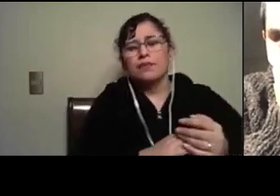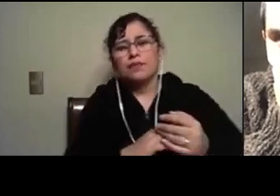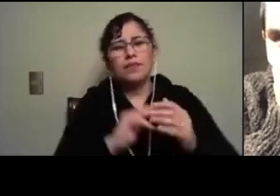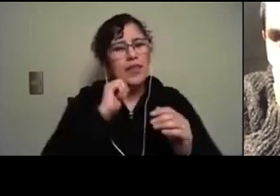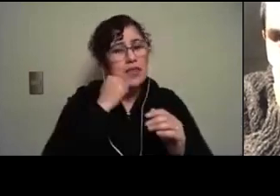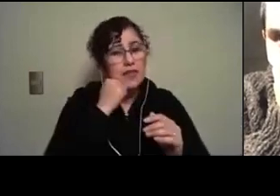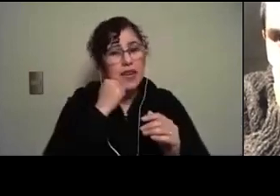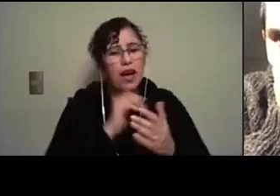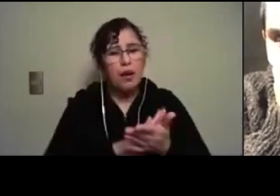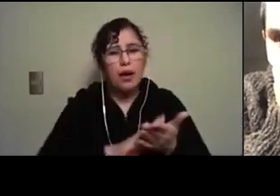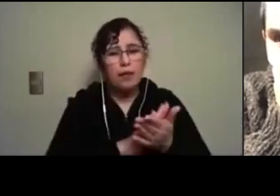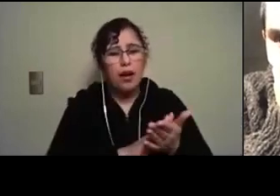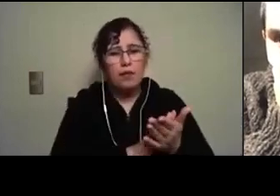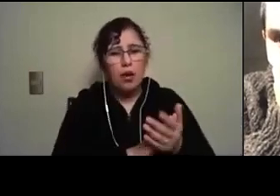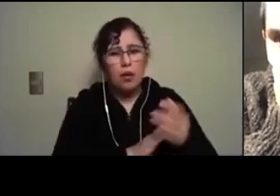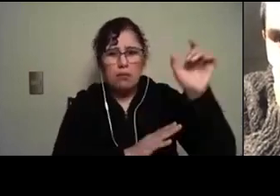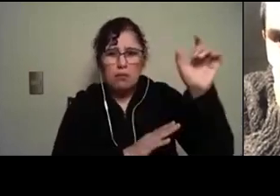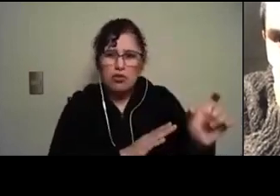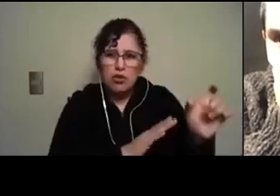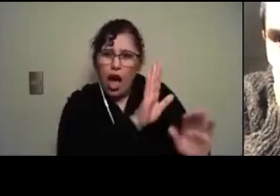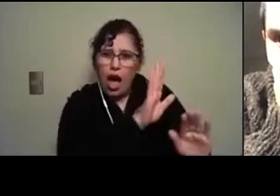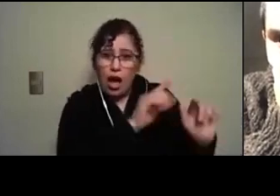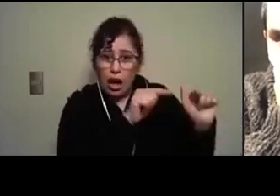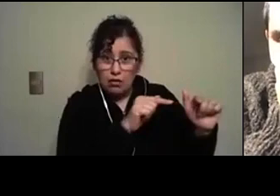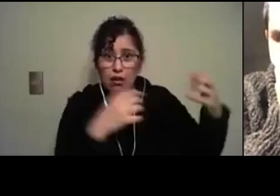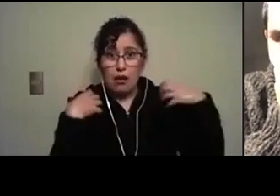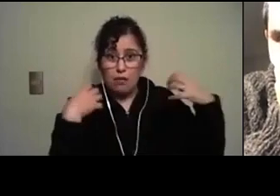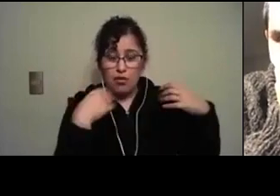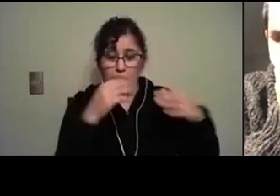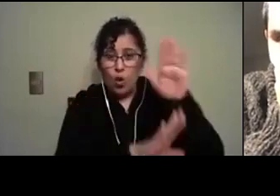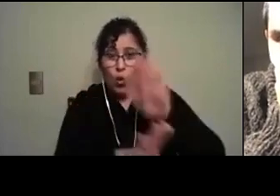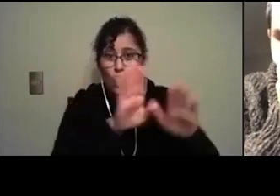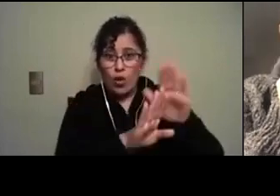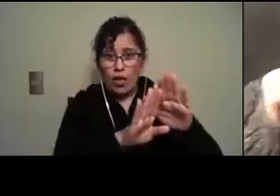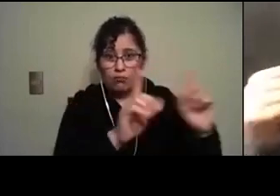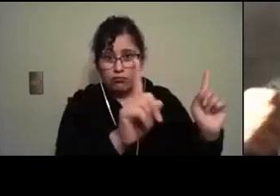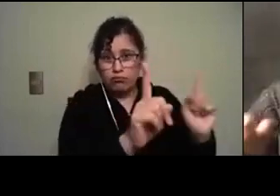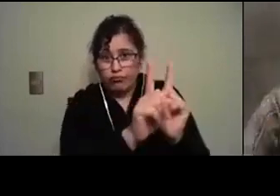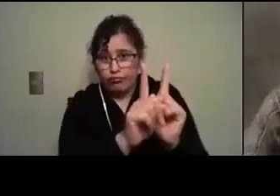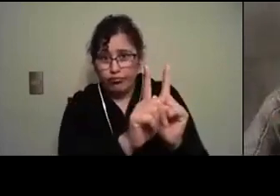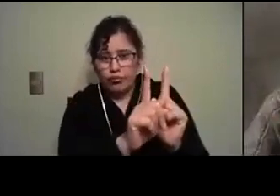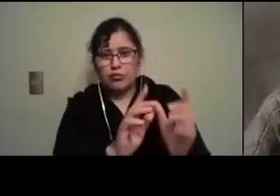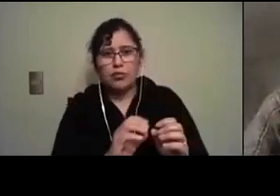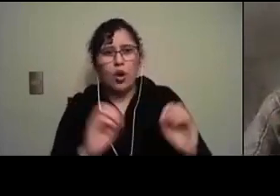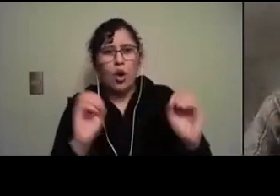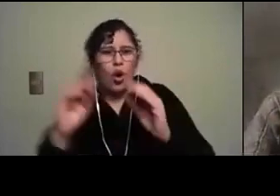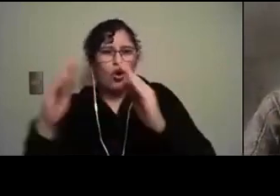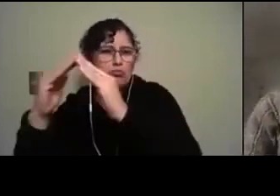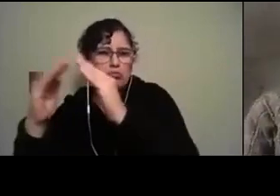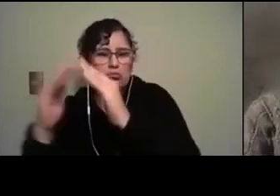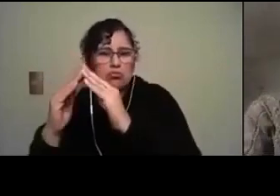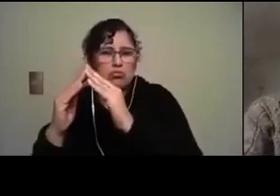esa elección de cuidadores particulares también puede estar como a la inversa, o sea, como la carencia de centros, de cúpulas de no, centros, como decía no.